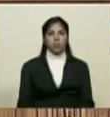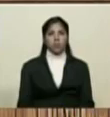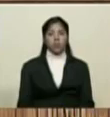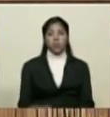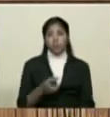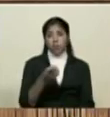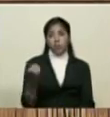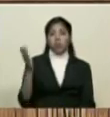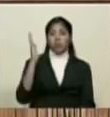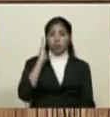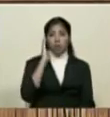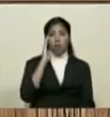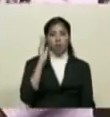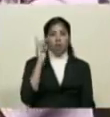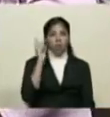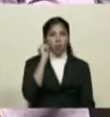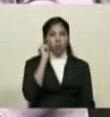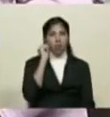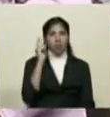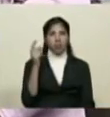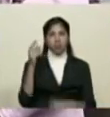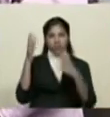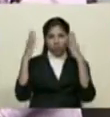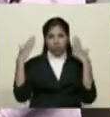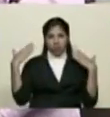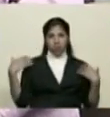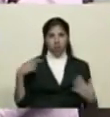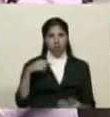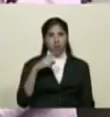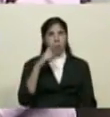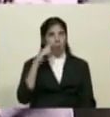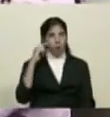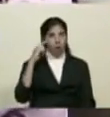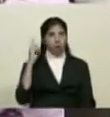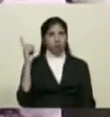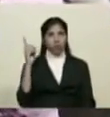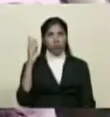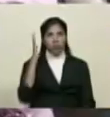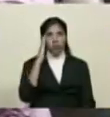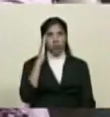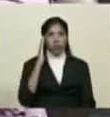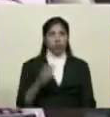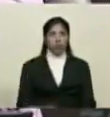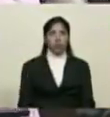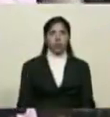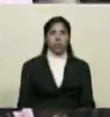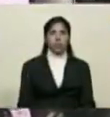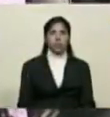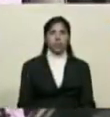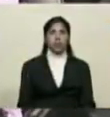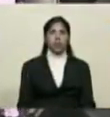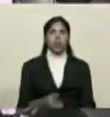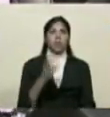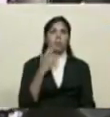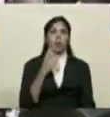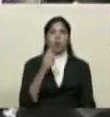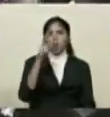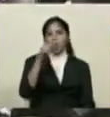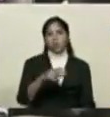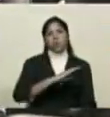No solamente agarra a alguien y de un solo tablazo llevarlo a